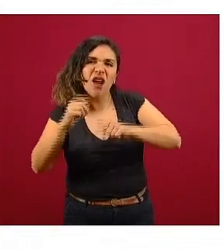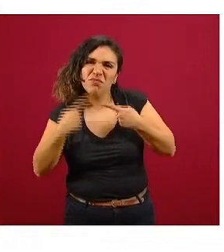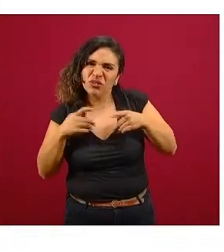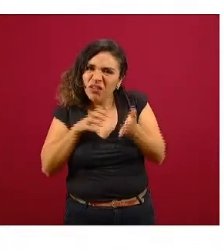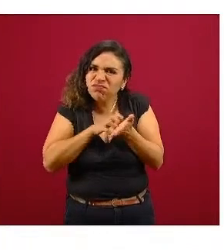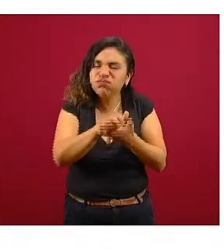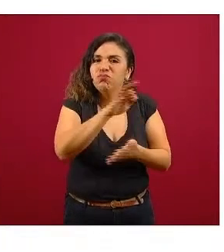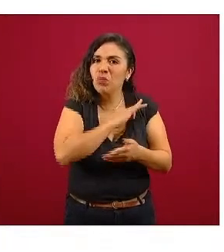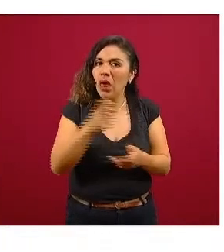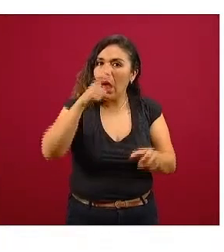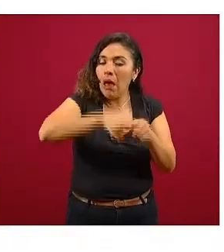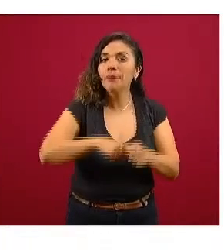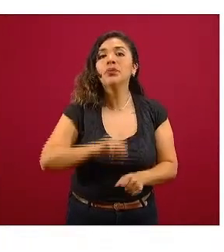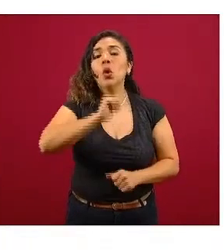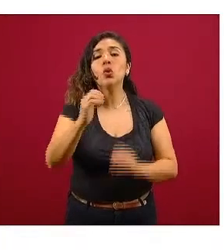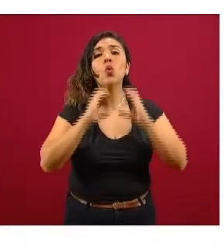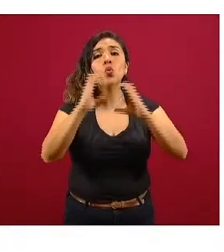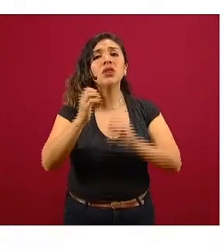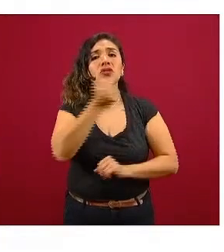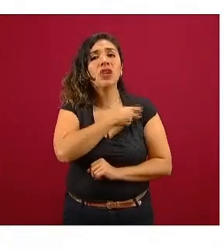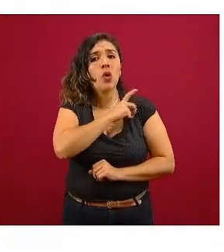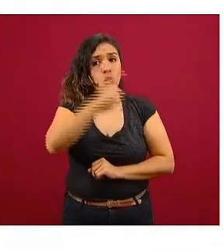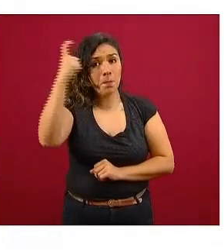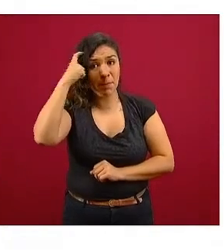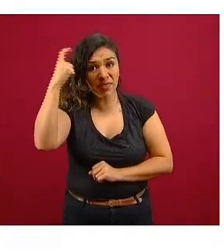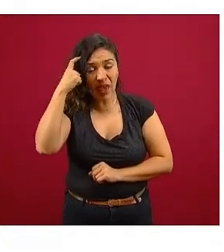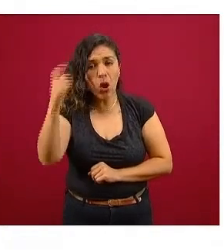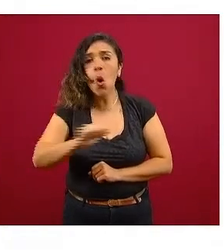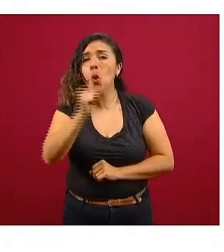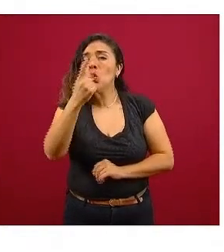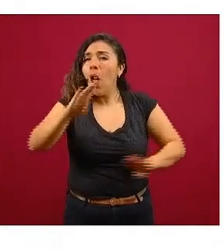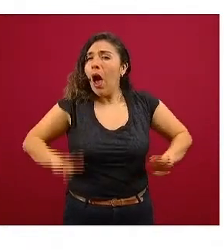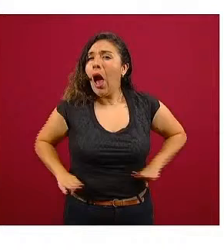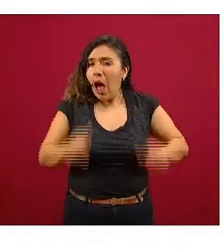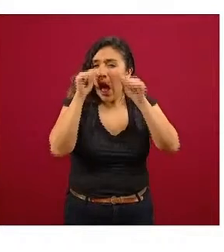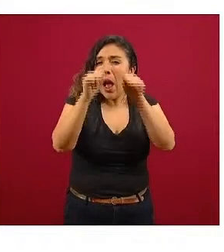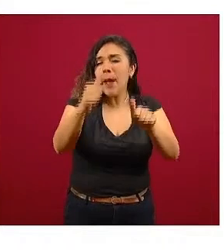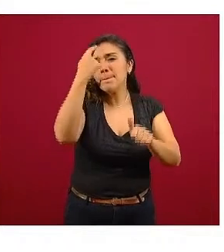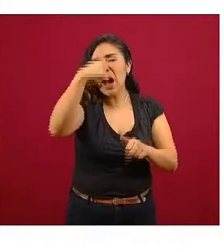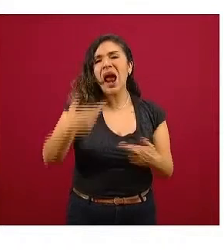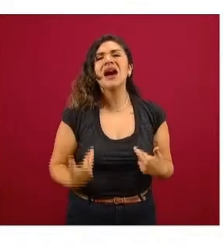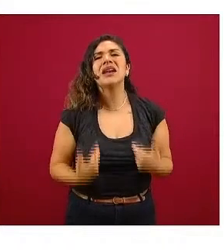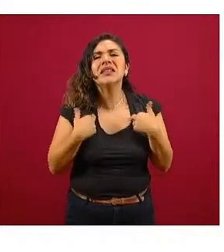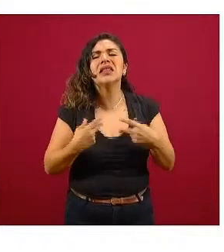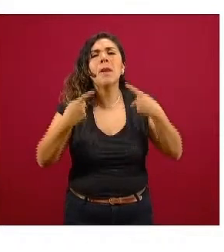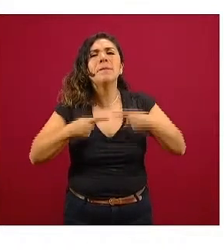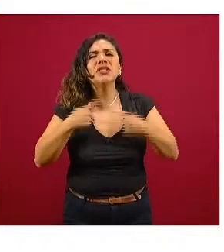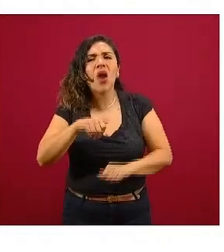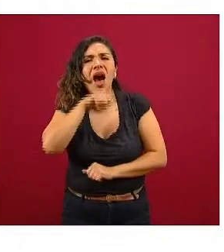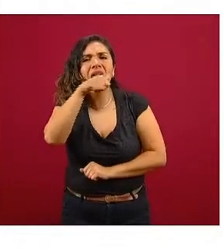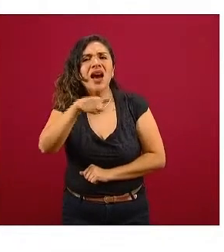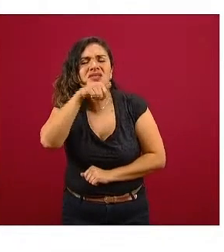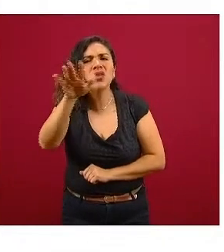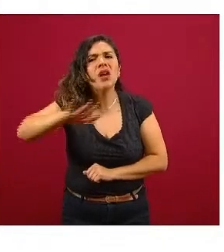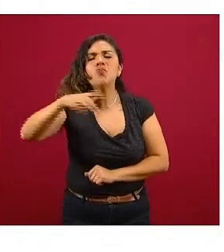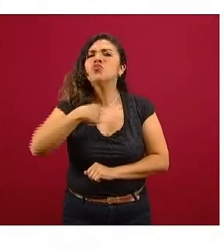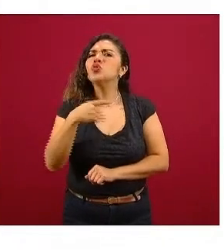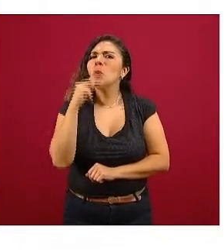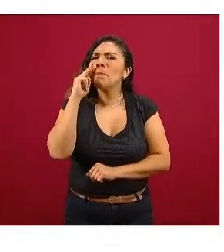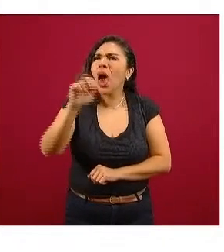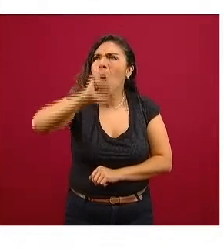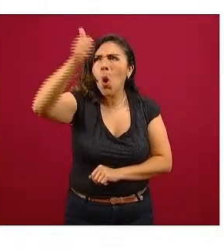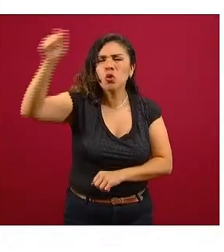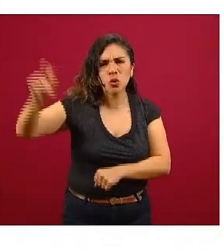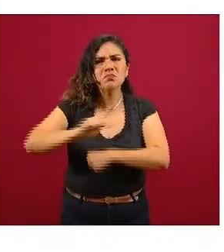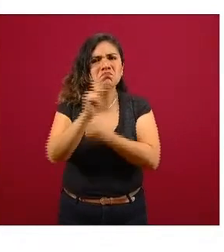masivo. Cuidados de la salud mental, hicimos uno específico para residencias para personas mayores porque veíamos que en